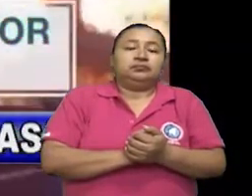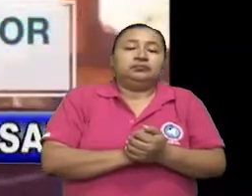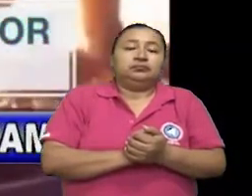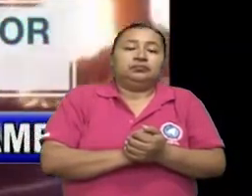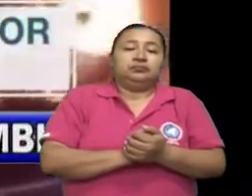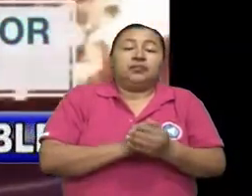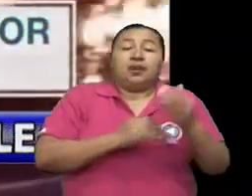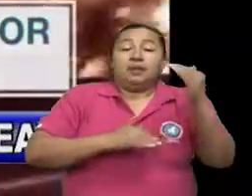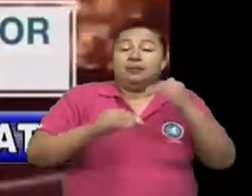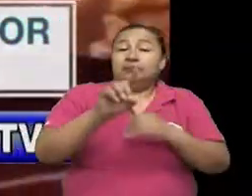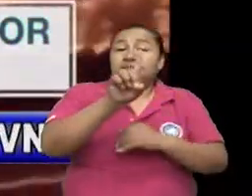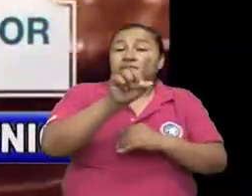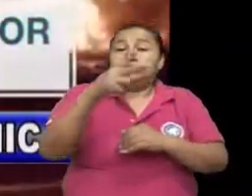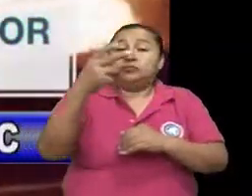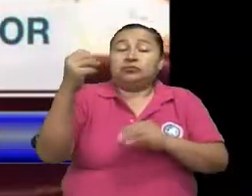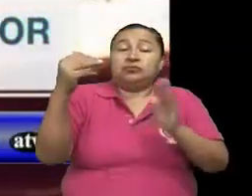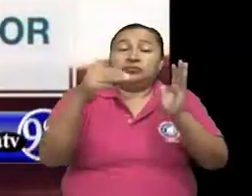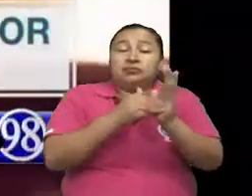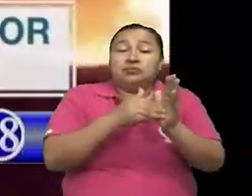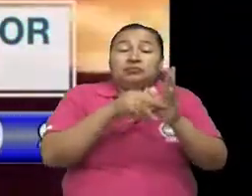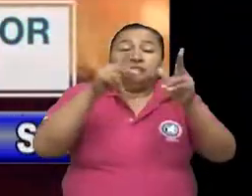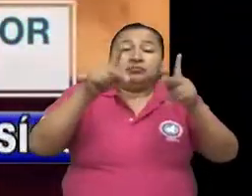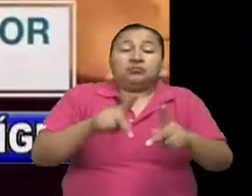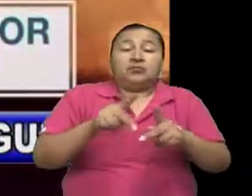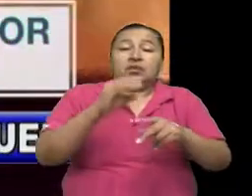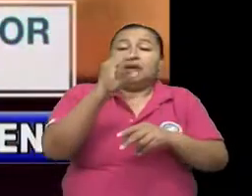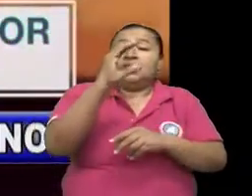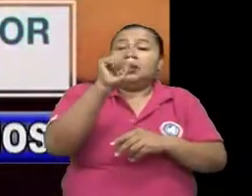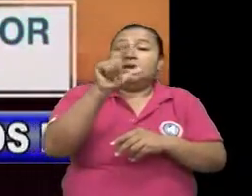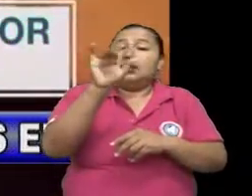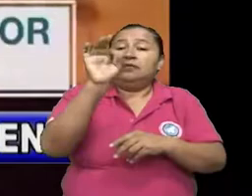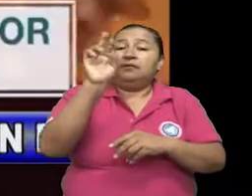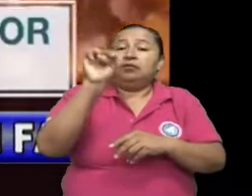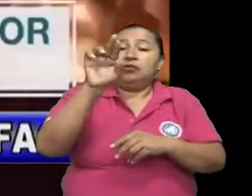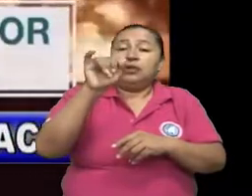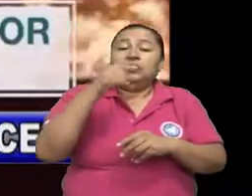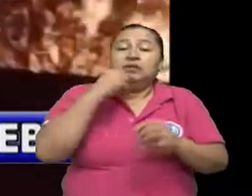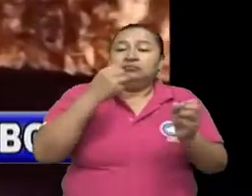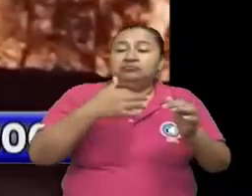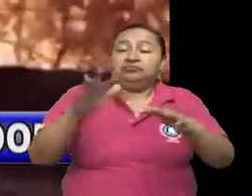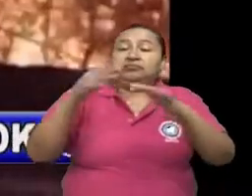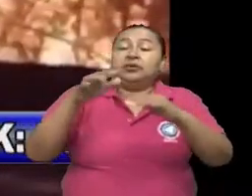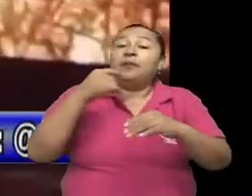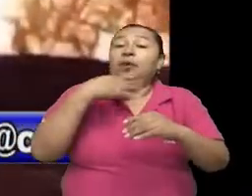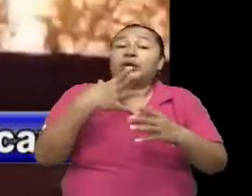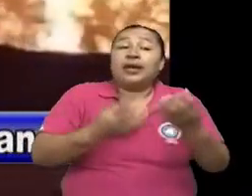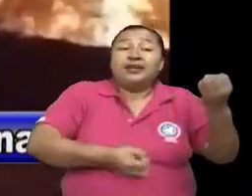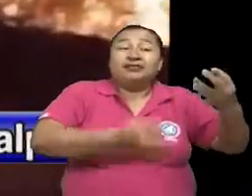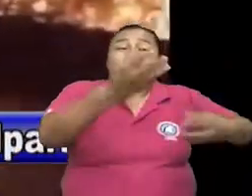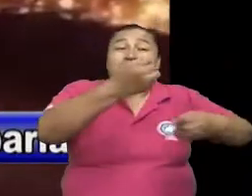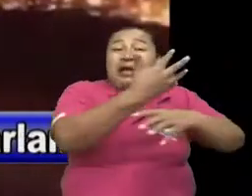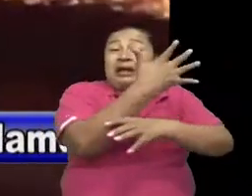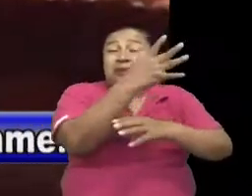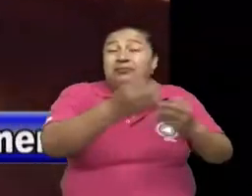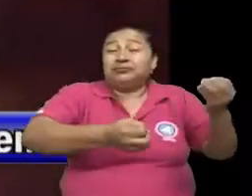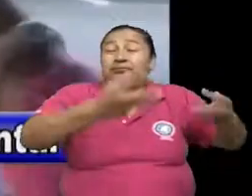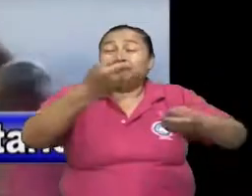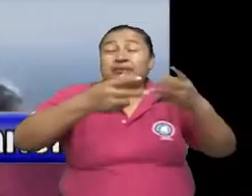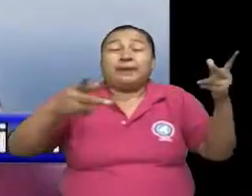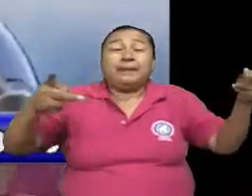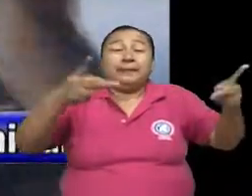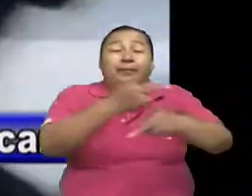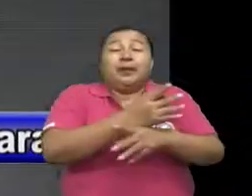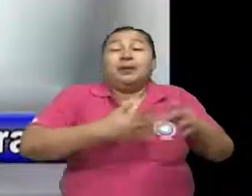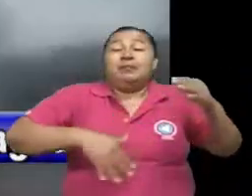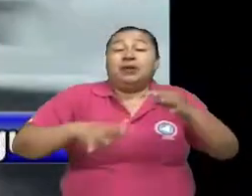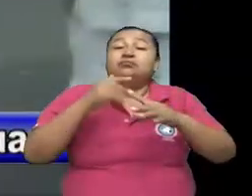Más de 180.000 personas en California se han visto obligadas a evacuar tras múltiples incendios forestales, los que se han fortalecido